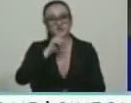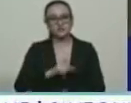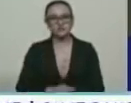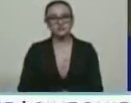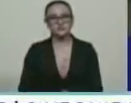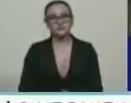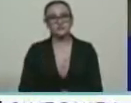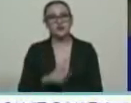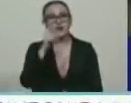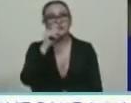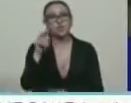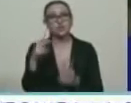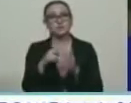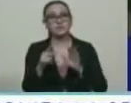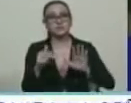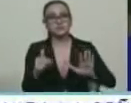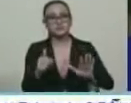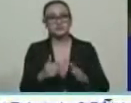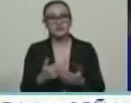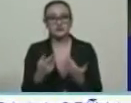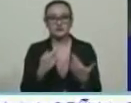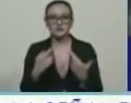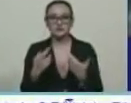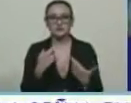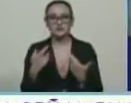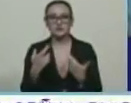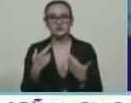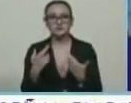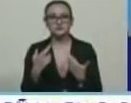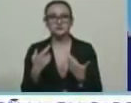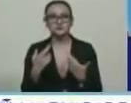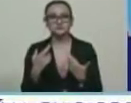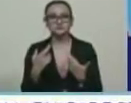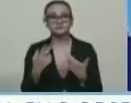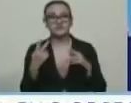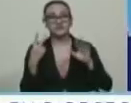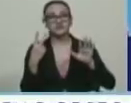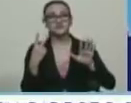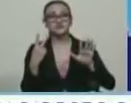año 2016, nuestra relación era